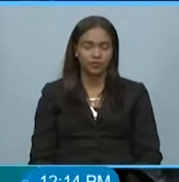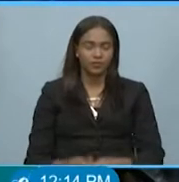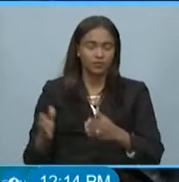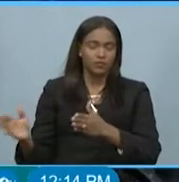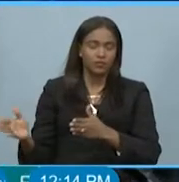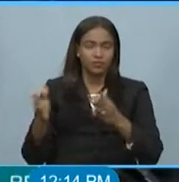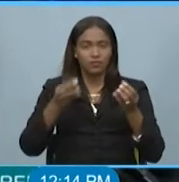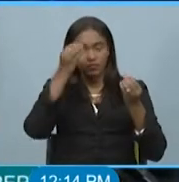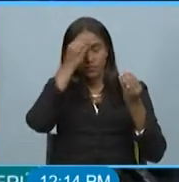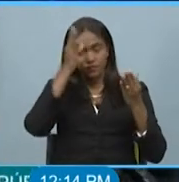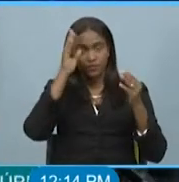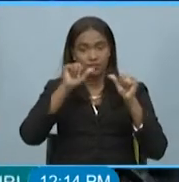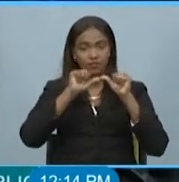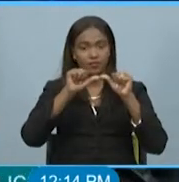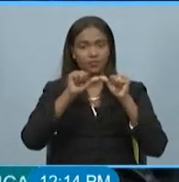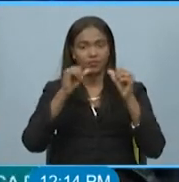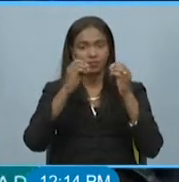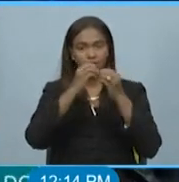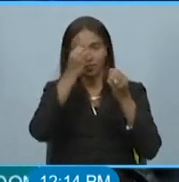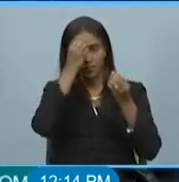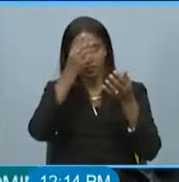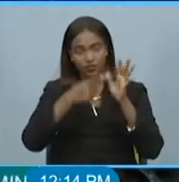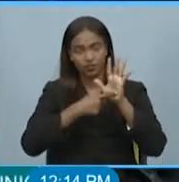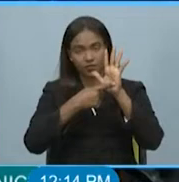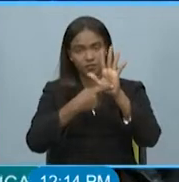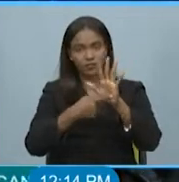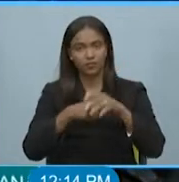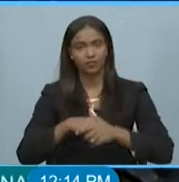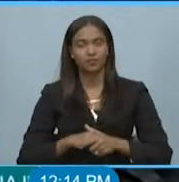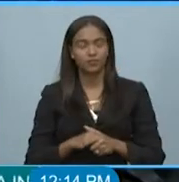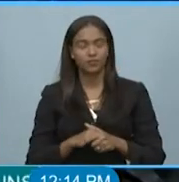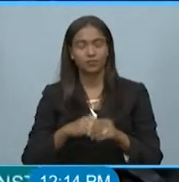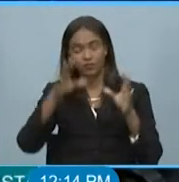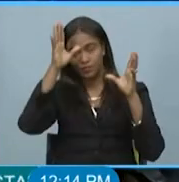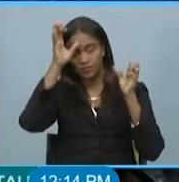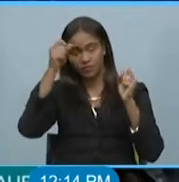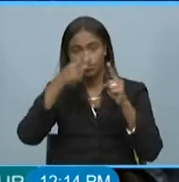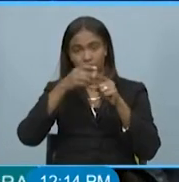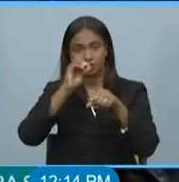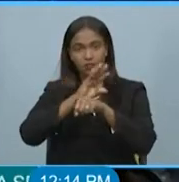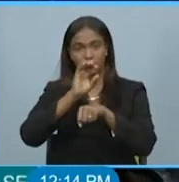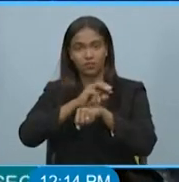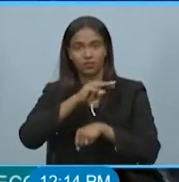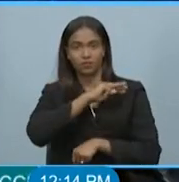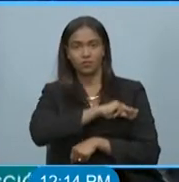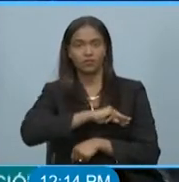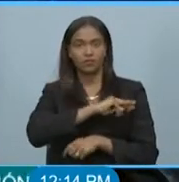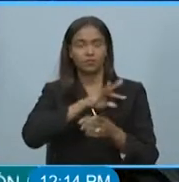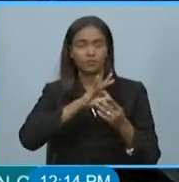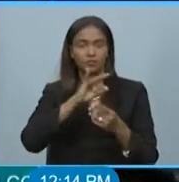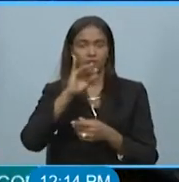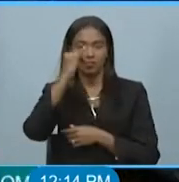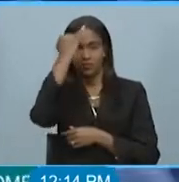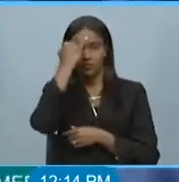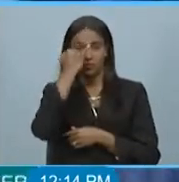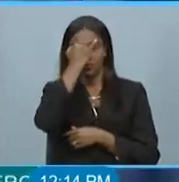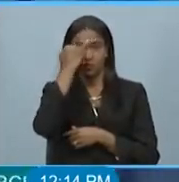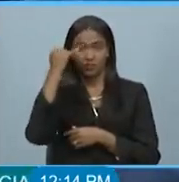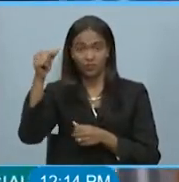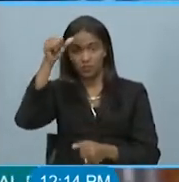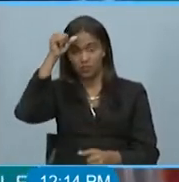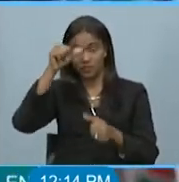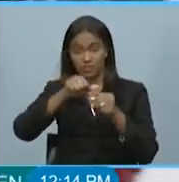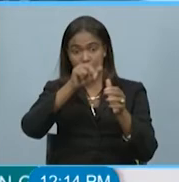En otra información, vamos a continuar con más noticias. La presidenta del Consejo de Ministros de Italia, Giorgia Meloni, recordó